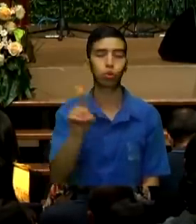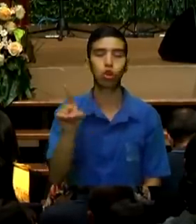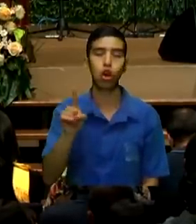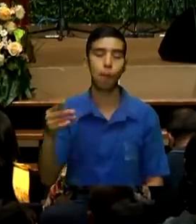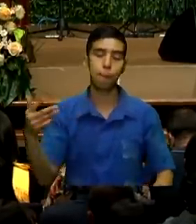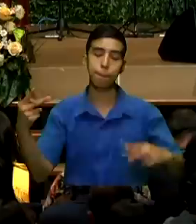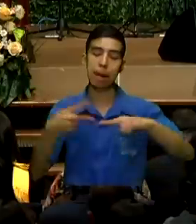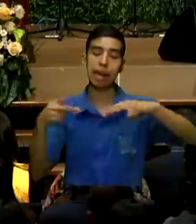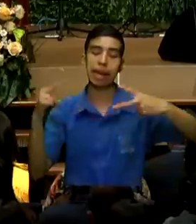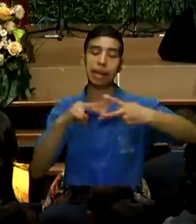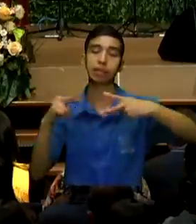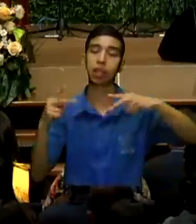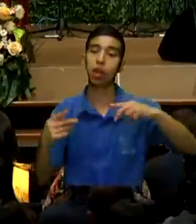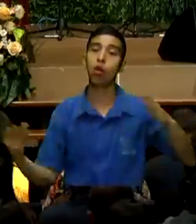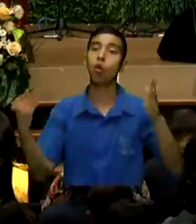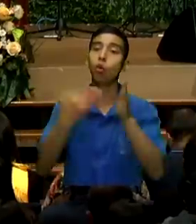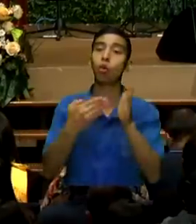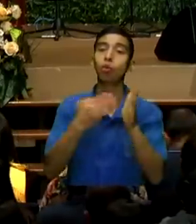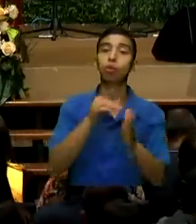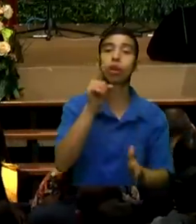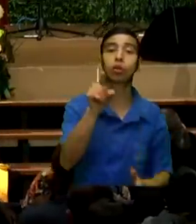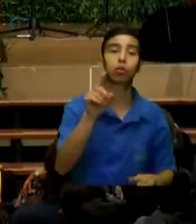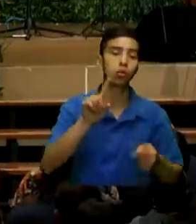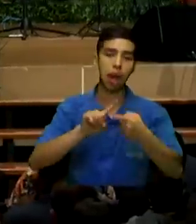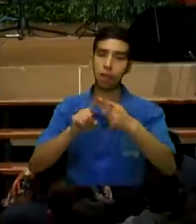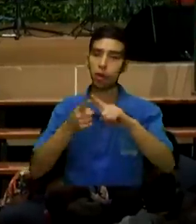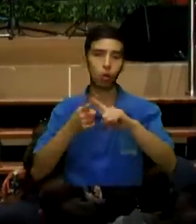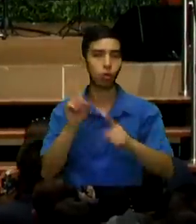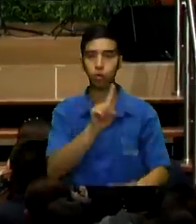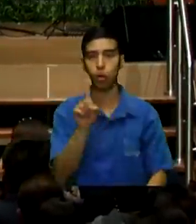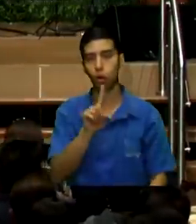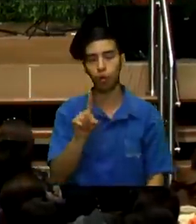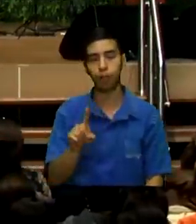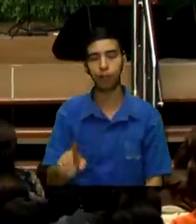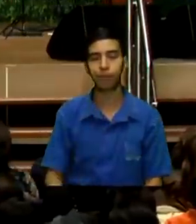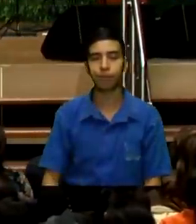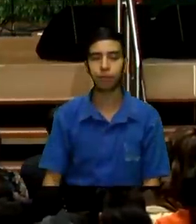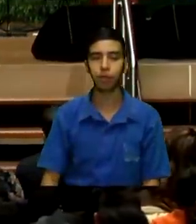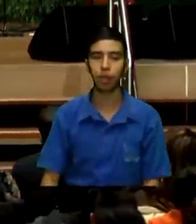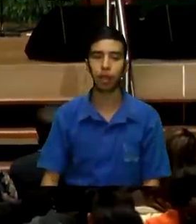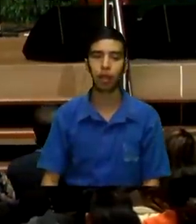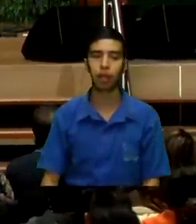batalla está en otro lado, ahorita vamos a ver dónde. Entonces,